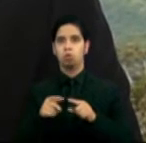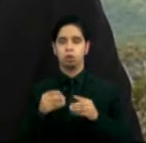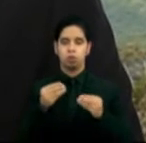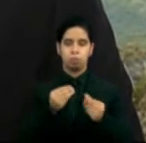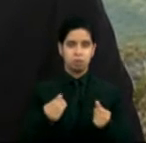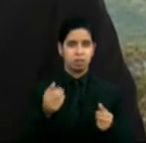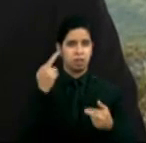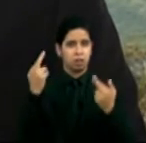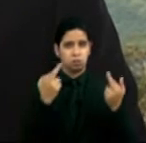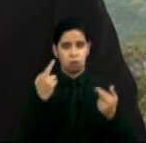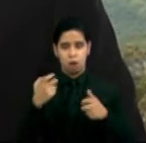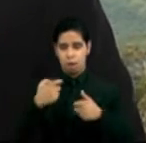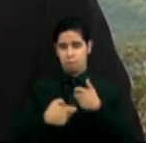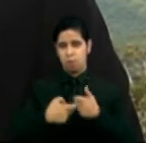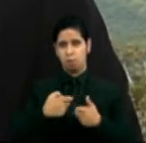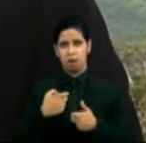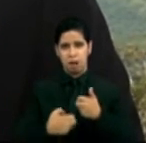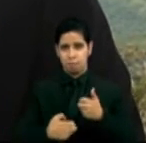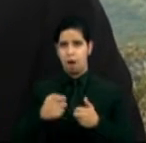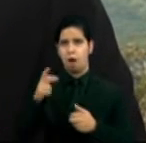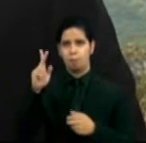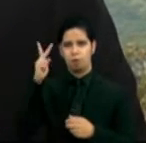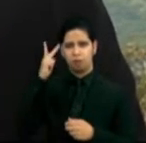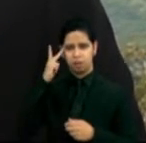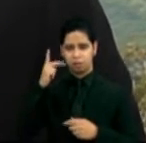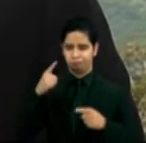que ha impedido que ya se lleven a cabo. Pero ese